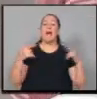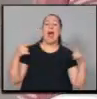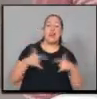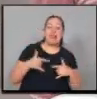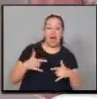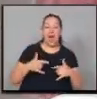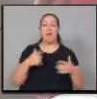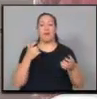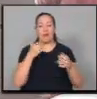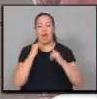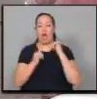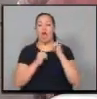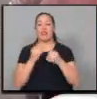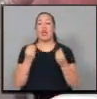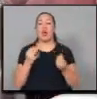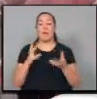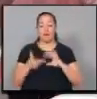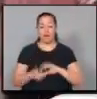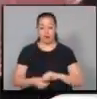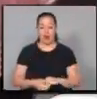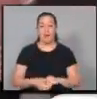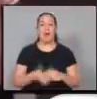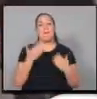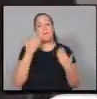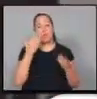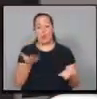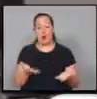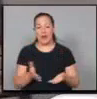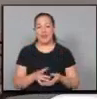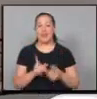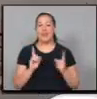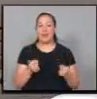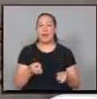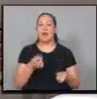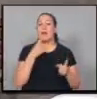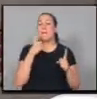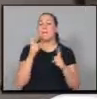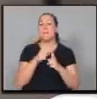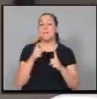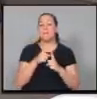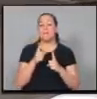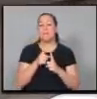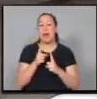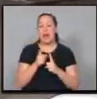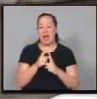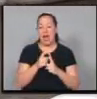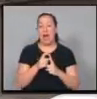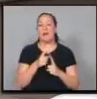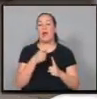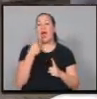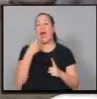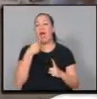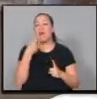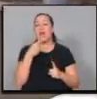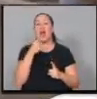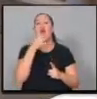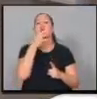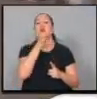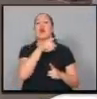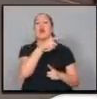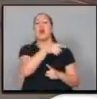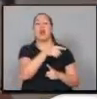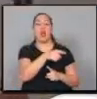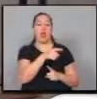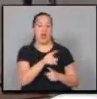poder demostrar que lo puede hacer, incluso hasta con palabras que ustedes quieran desde allá, desde el piso que él utilice. Pero así como